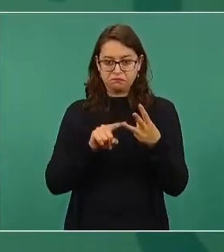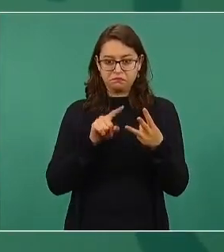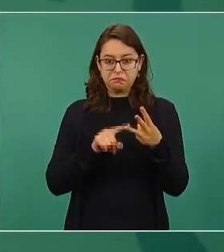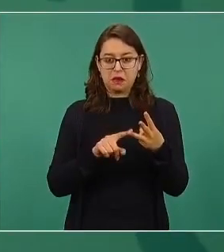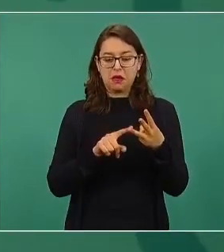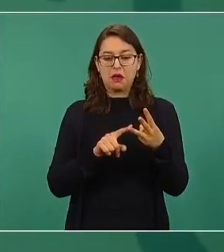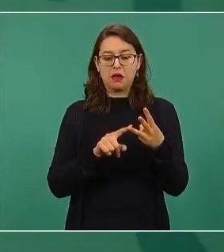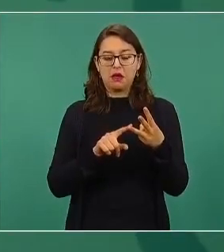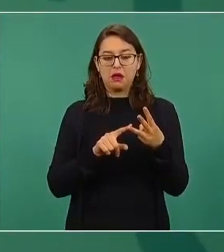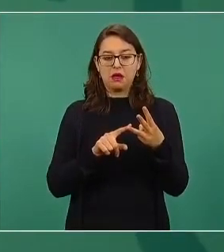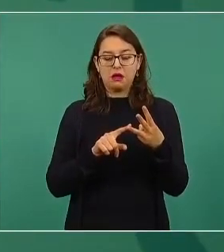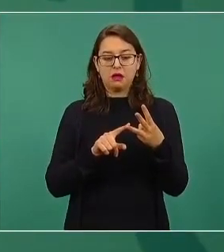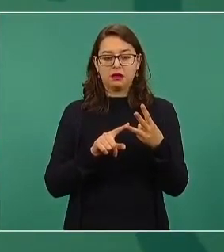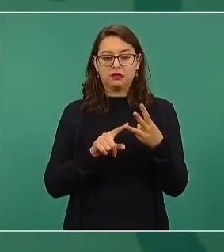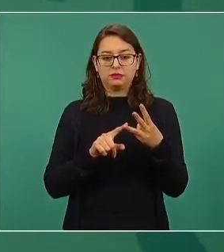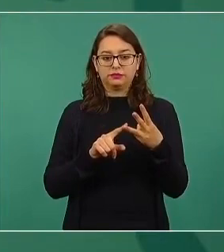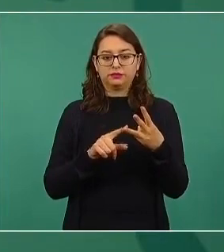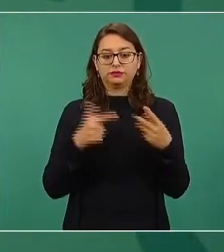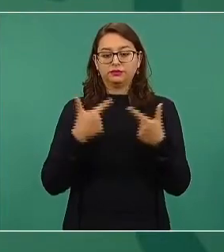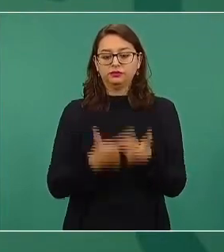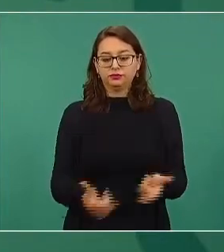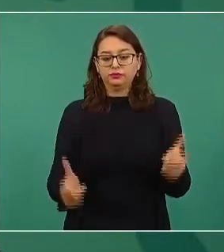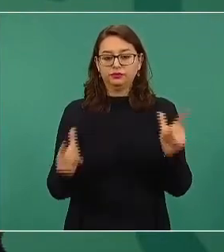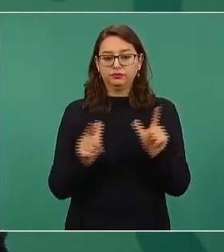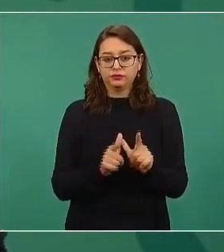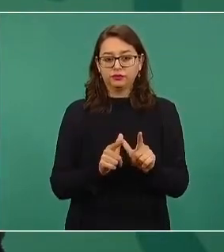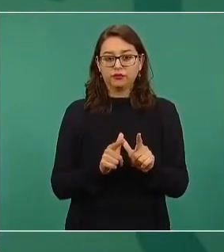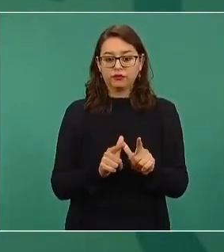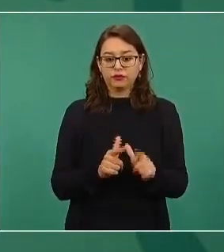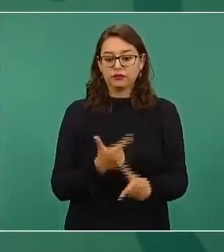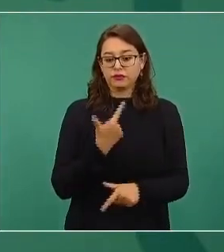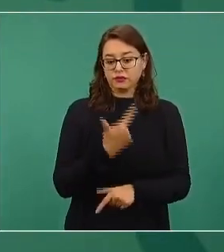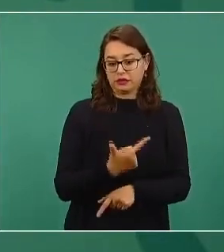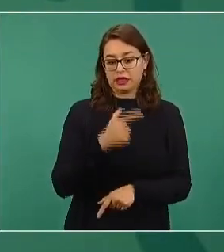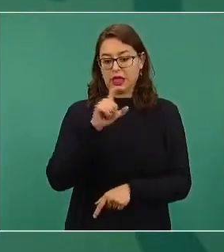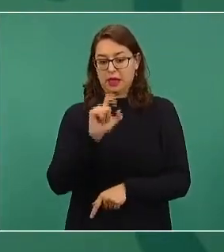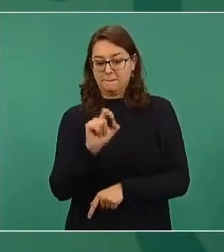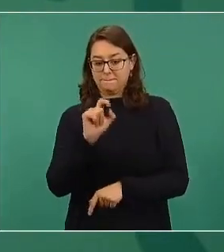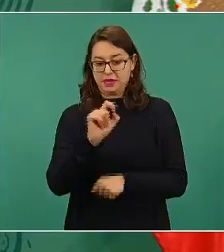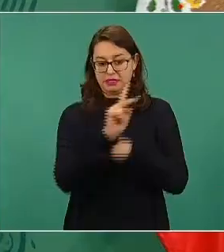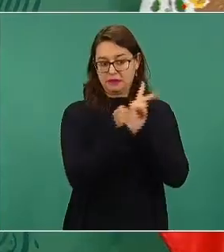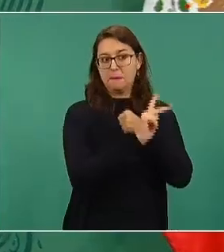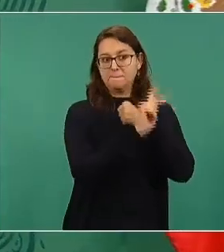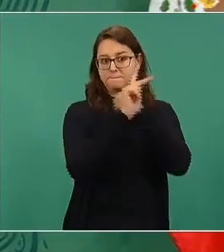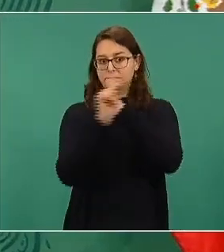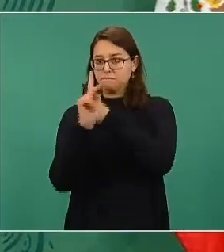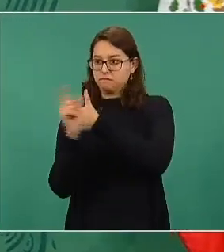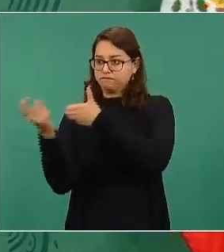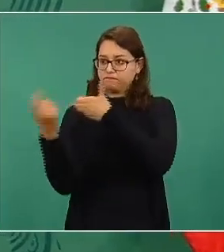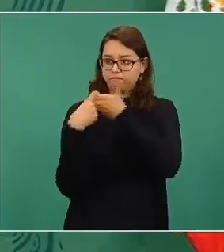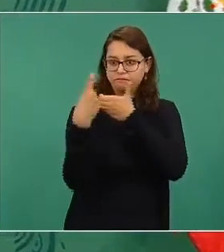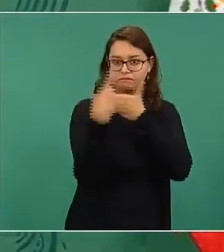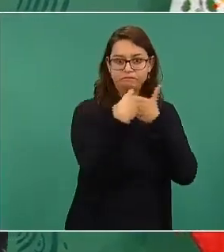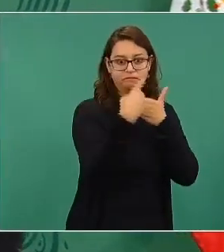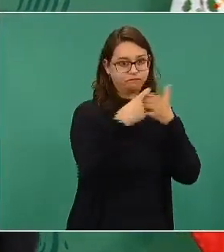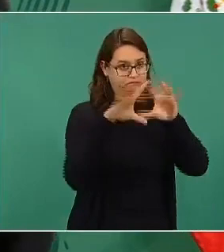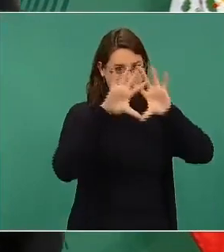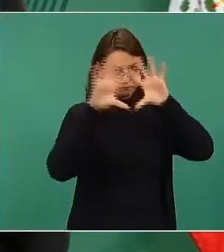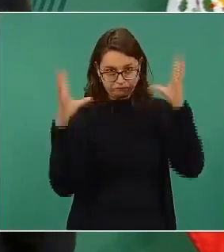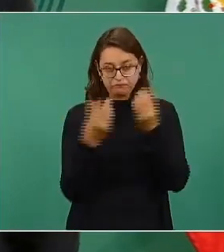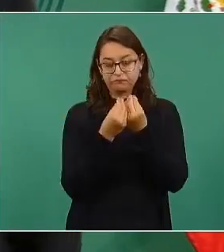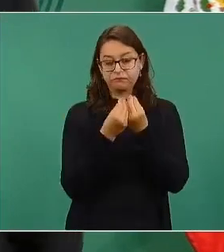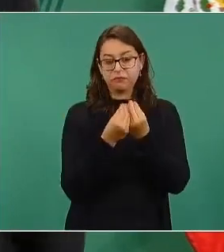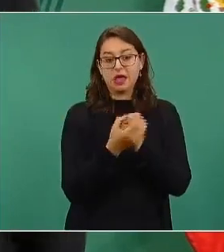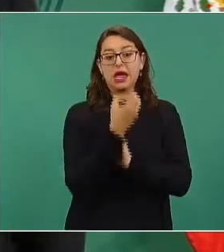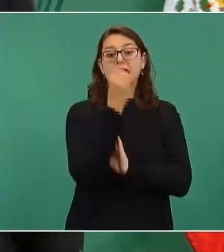integrantes del grupo de los 20, del G20, aporten